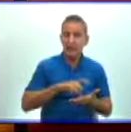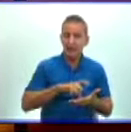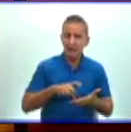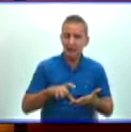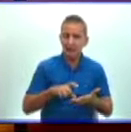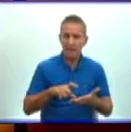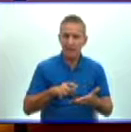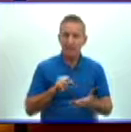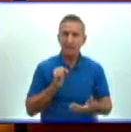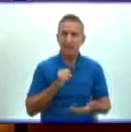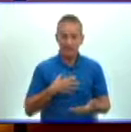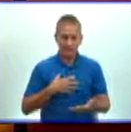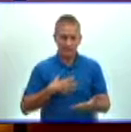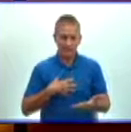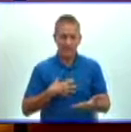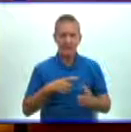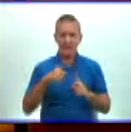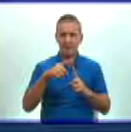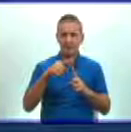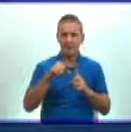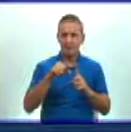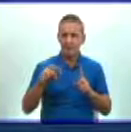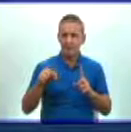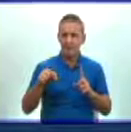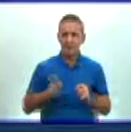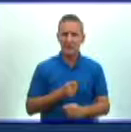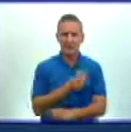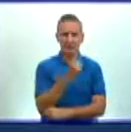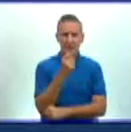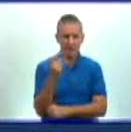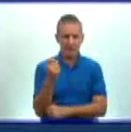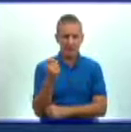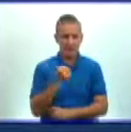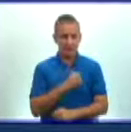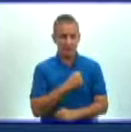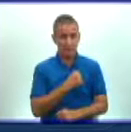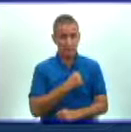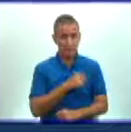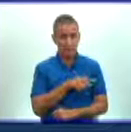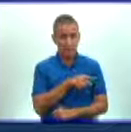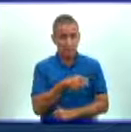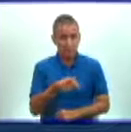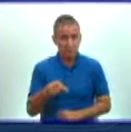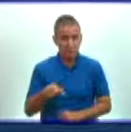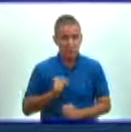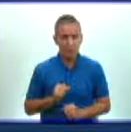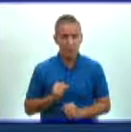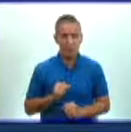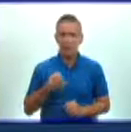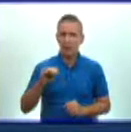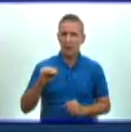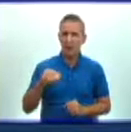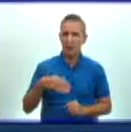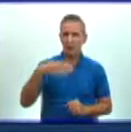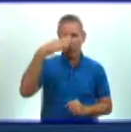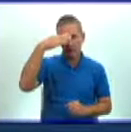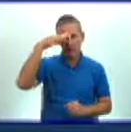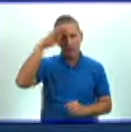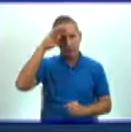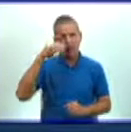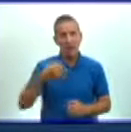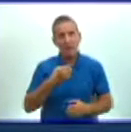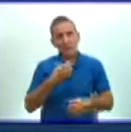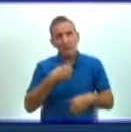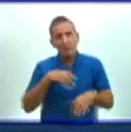tener la temática que el maestro decidió. Que ustedes hablaran de la patria, a lo mejor